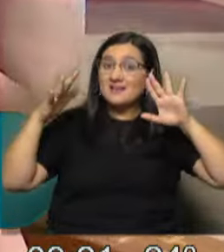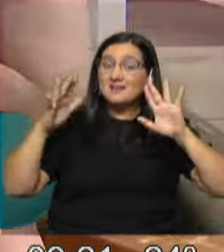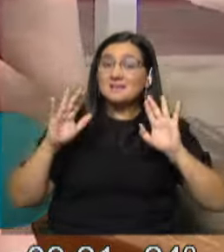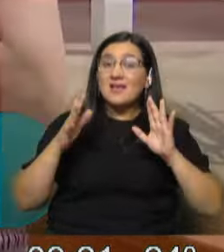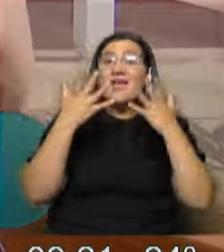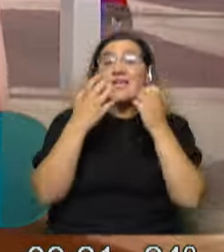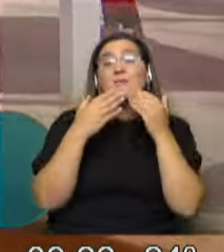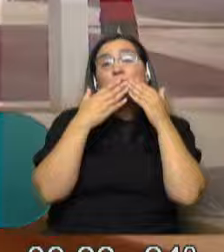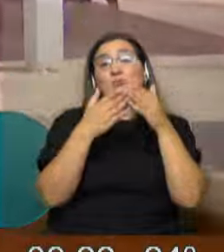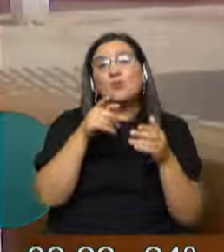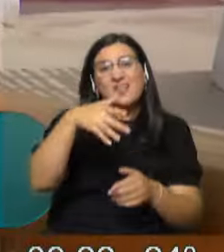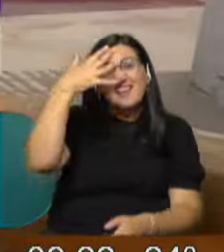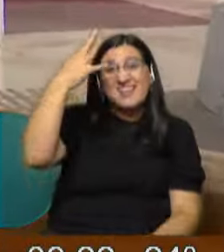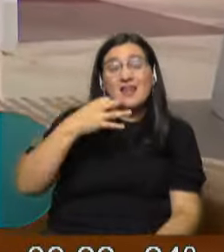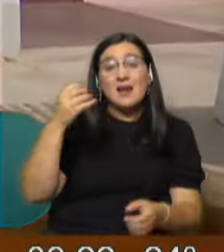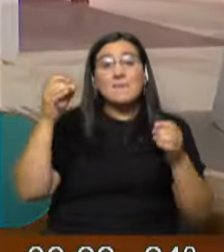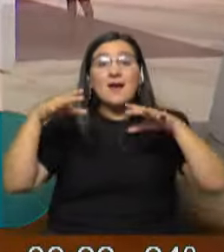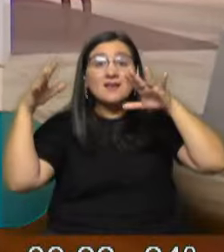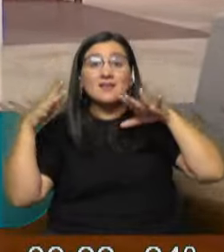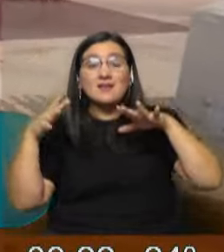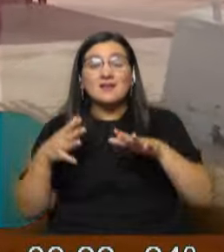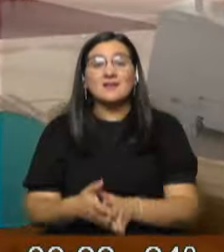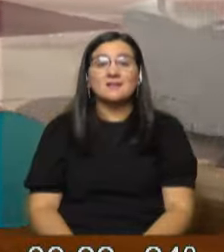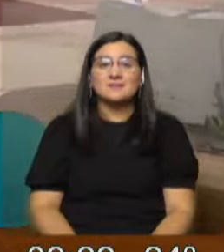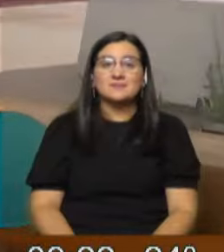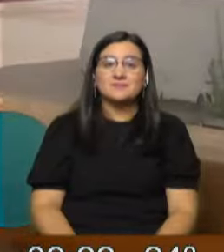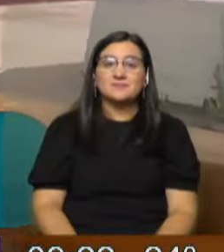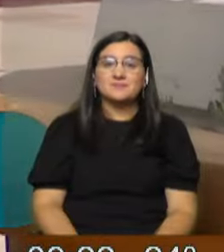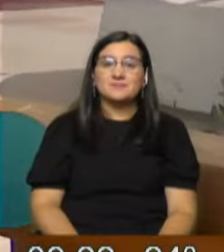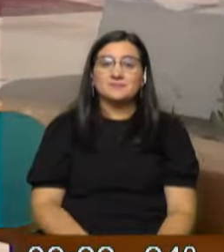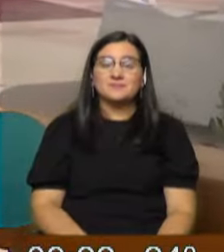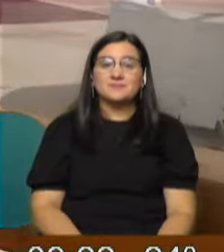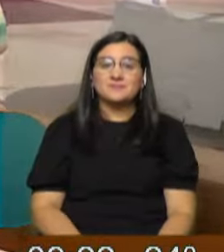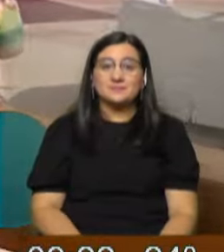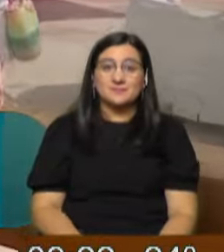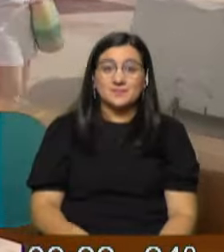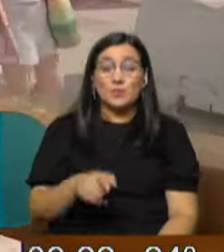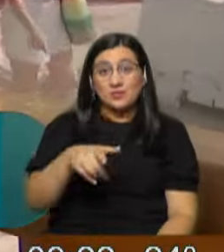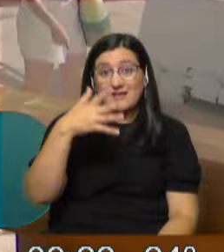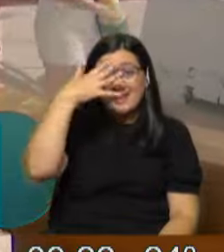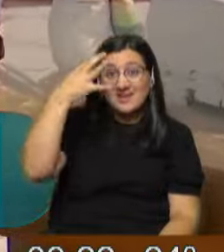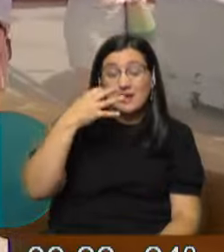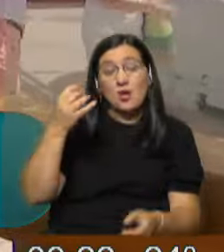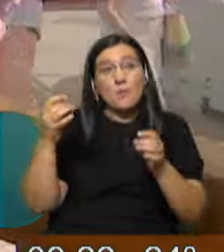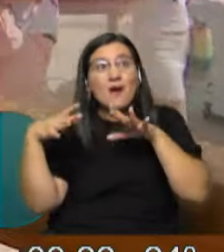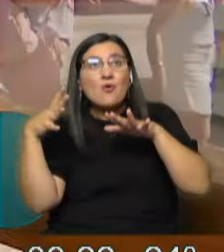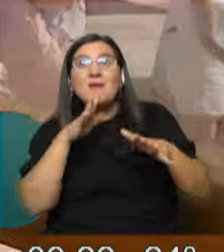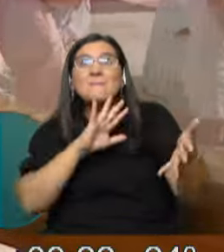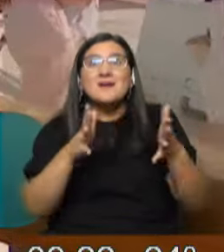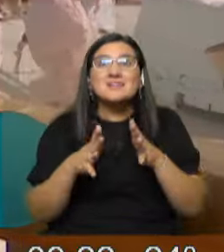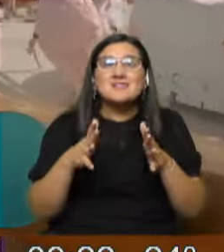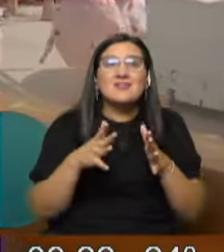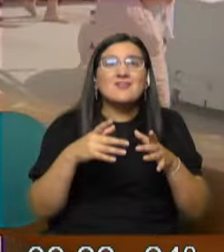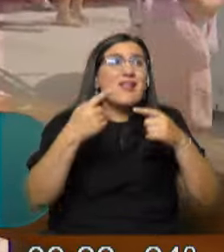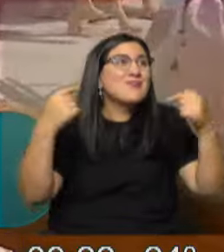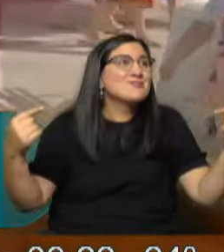le queremos preguntar a usted si cree en la magia, que es la gran consigna que tenemos en el día de hoy en Ciudad Viva. ¿Creemos en los magos? ¿Qué nos pasa con lo mágico en la